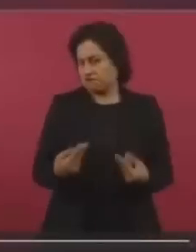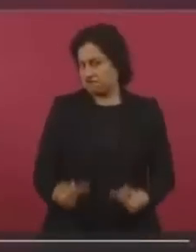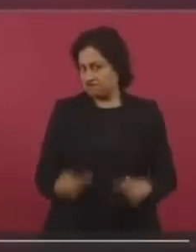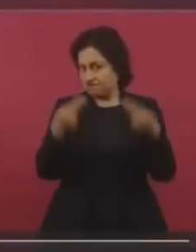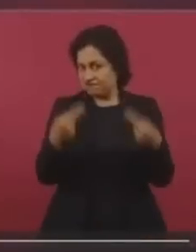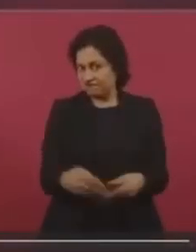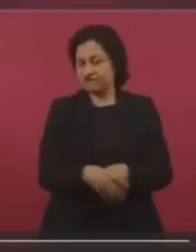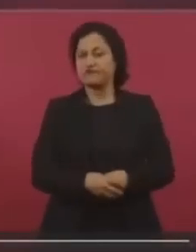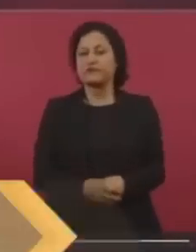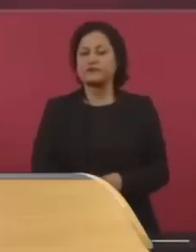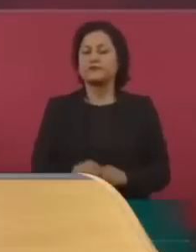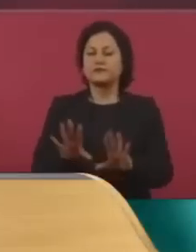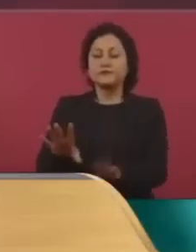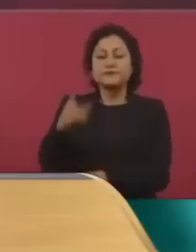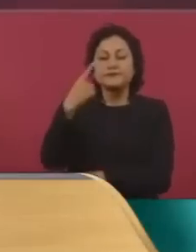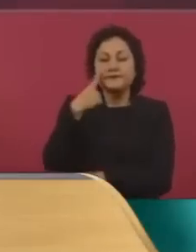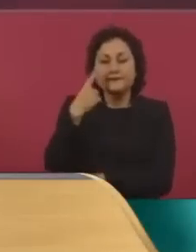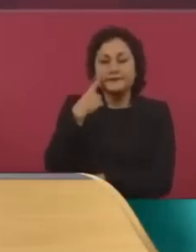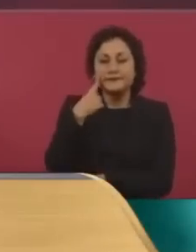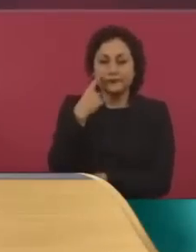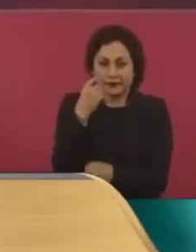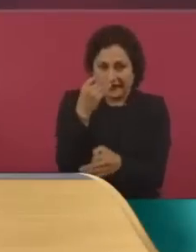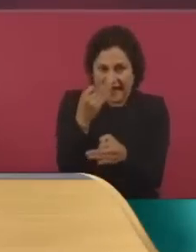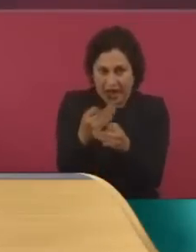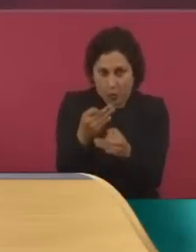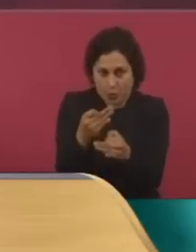la operación no se haga ahora,